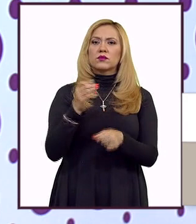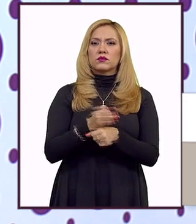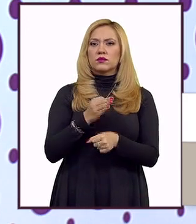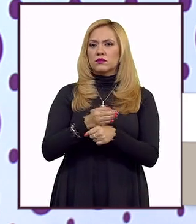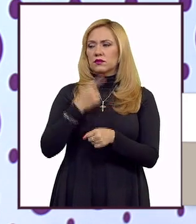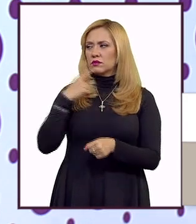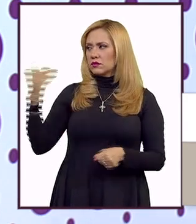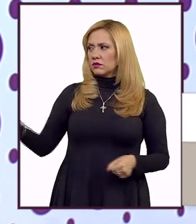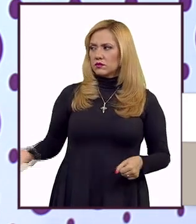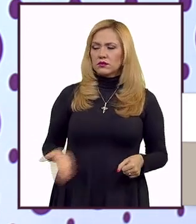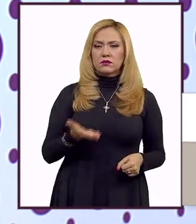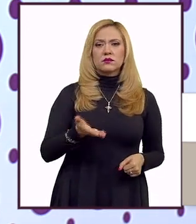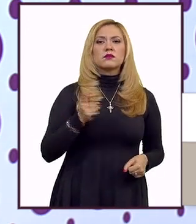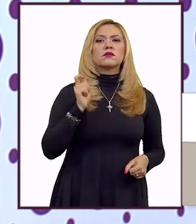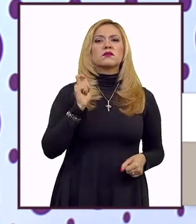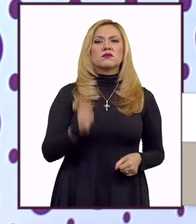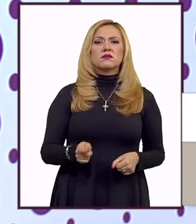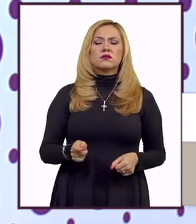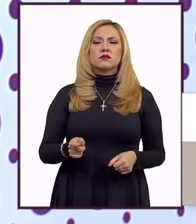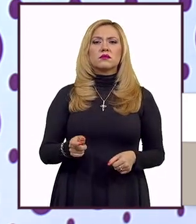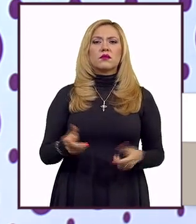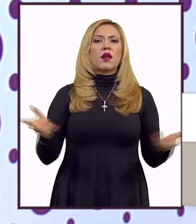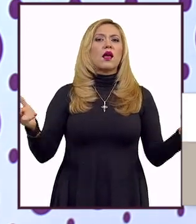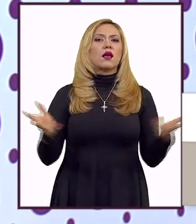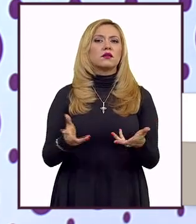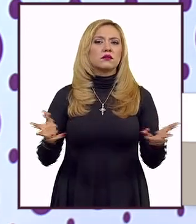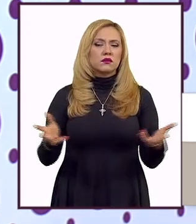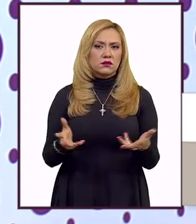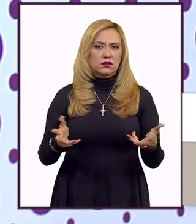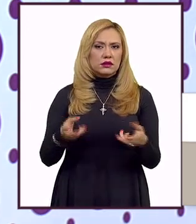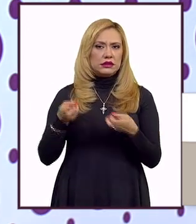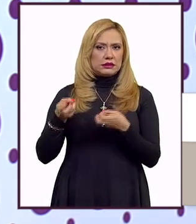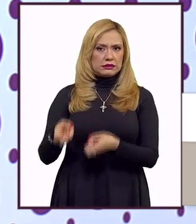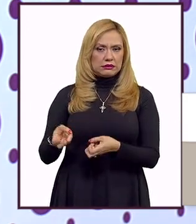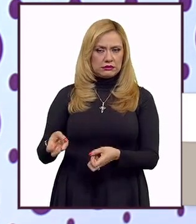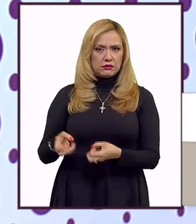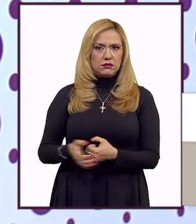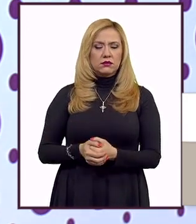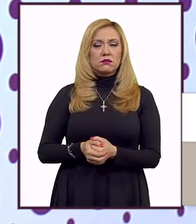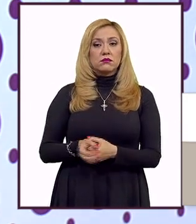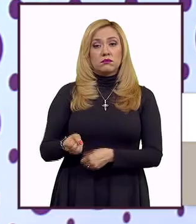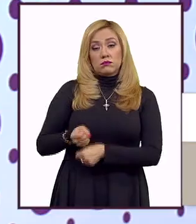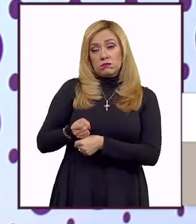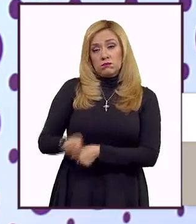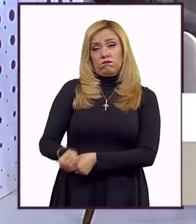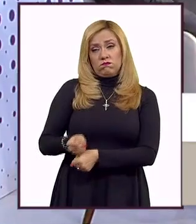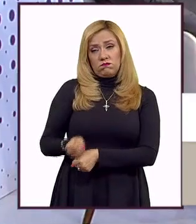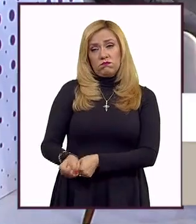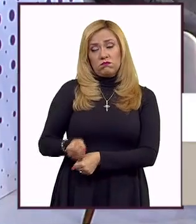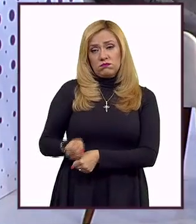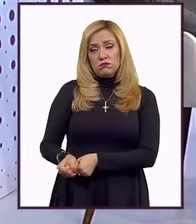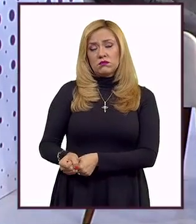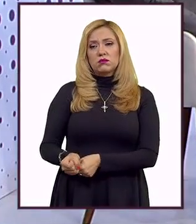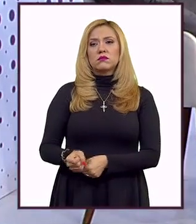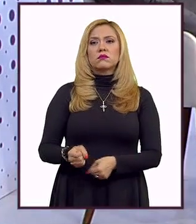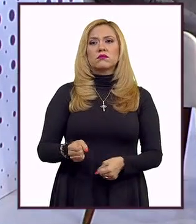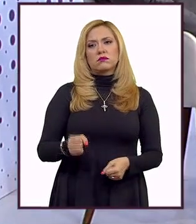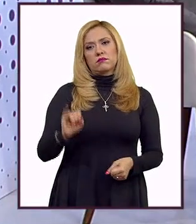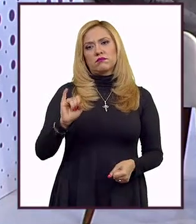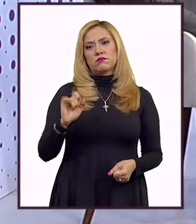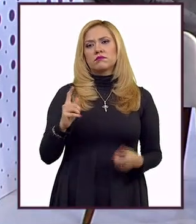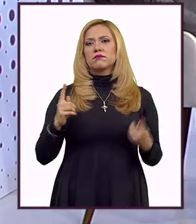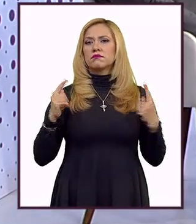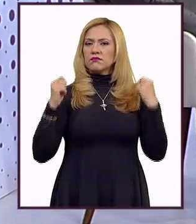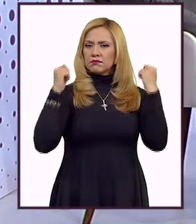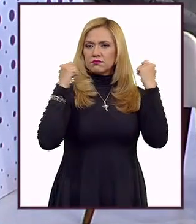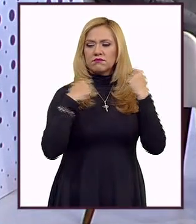plantear Juan Carlos, que es la intencionalidad con la que se realizan estos actos. La tortura, en efecto, tiene que ser intencional. Debe de